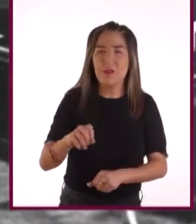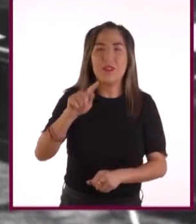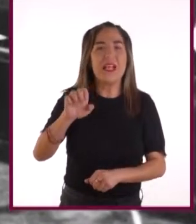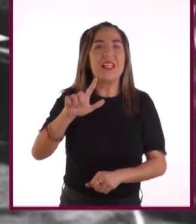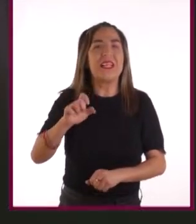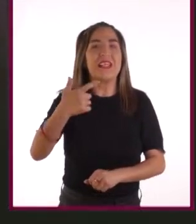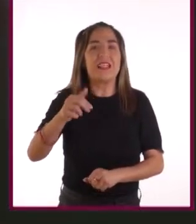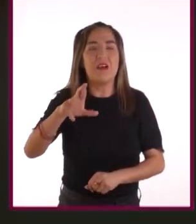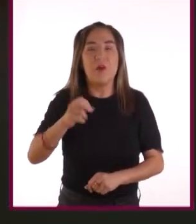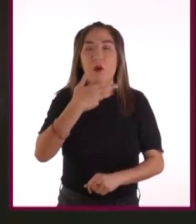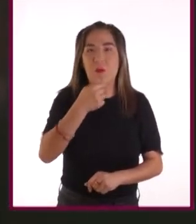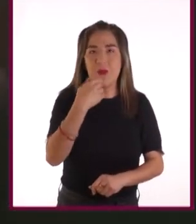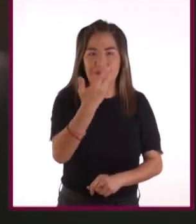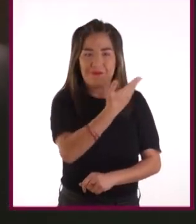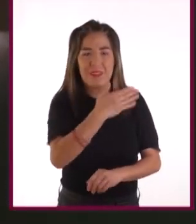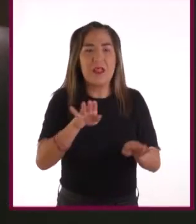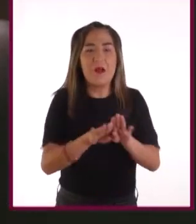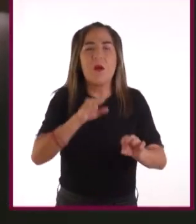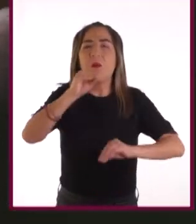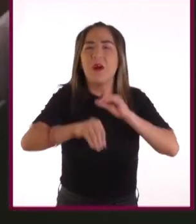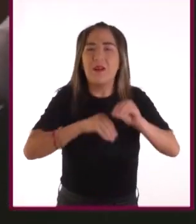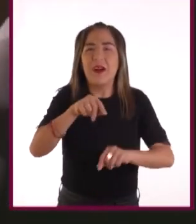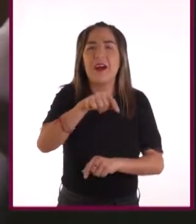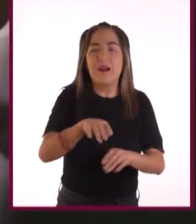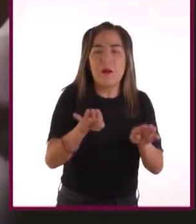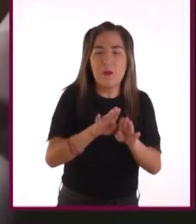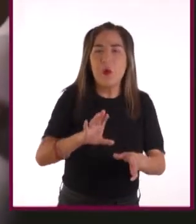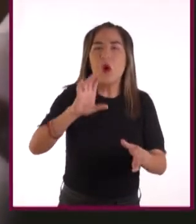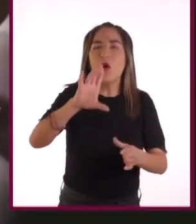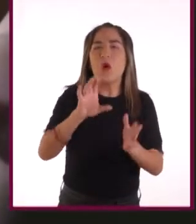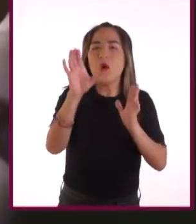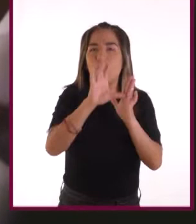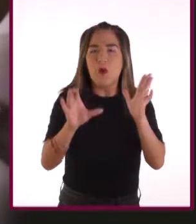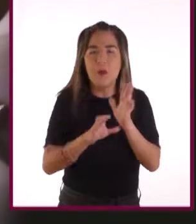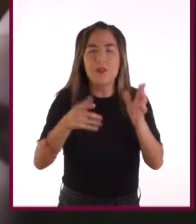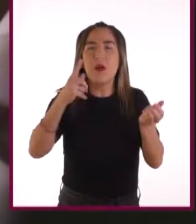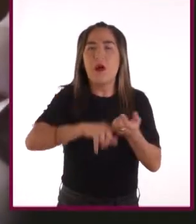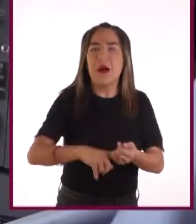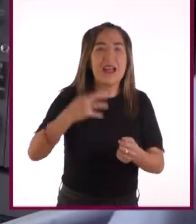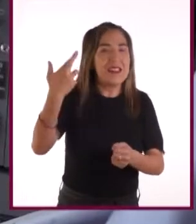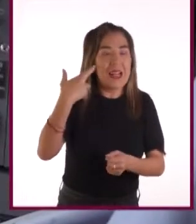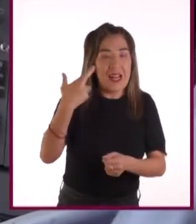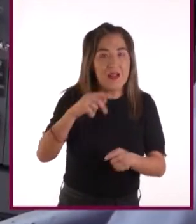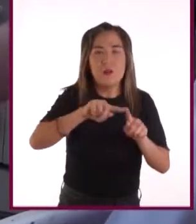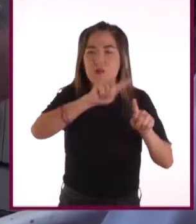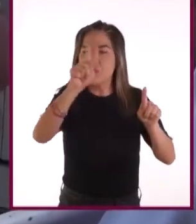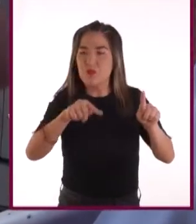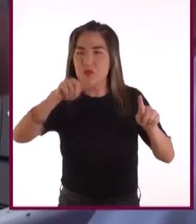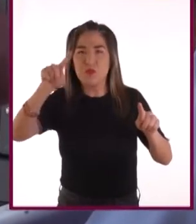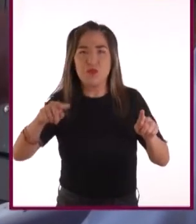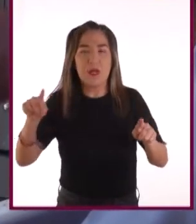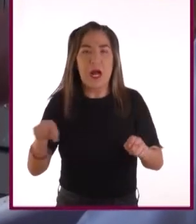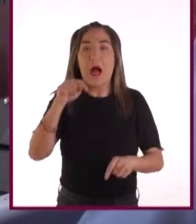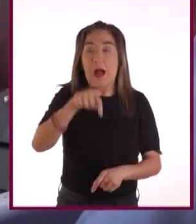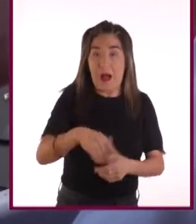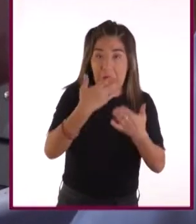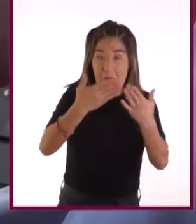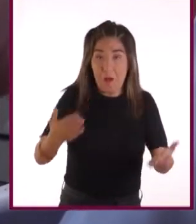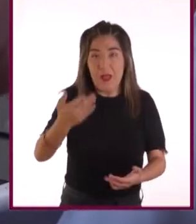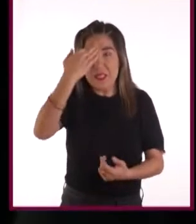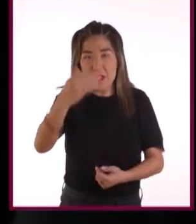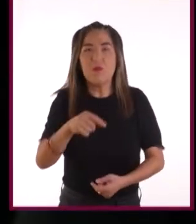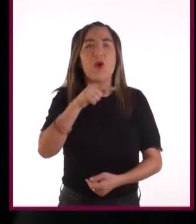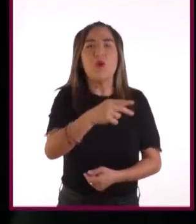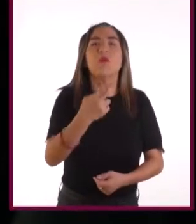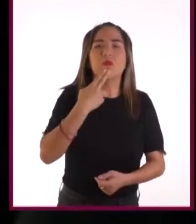Guillermo Marconi, que permitió enviar el código Morse a través de ondas de radio. En la actualidad, este sistema de